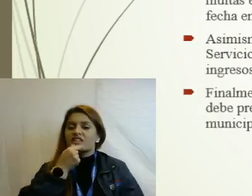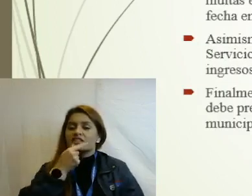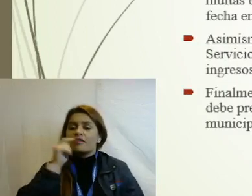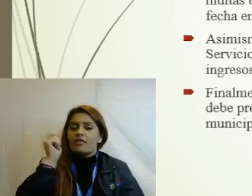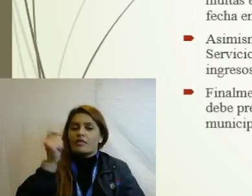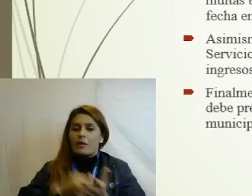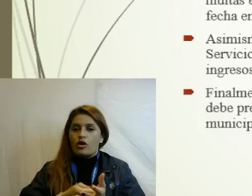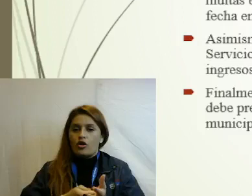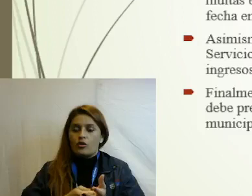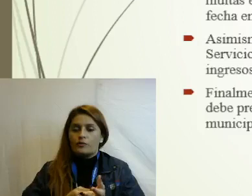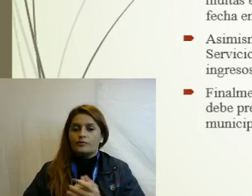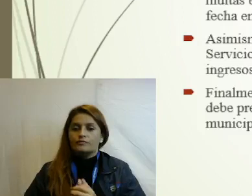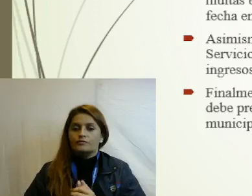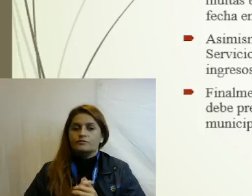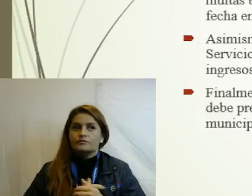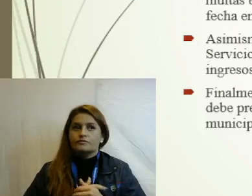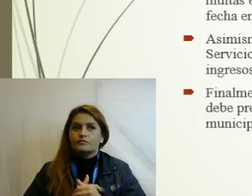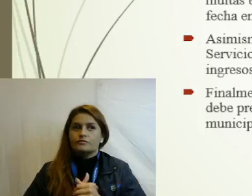pago.